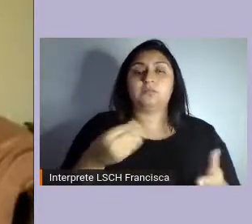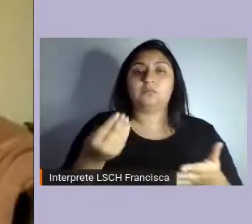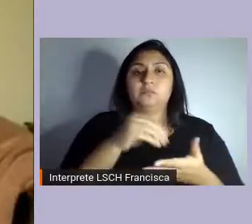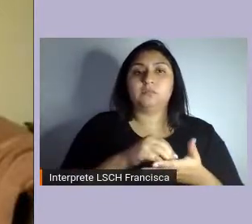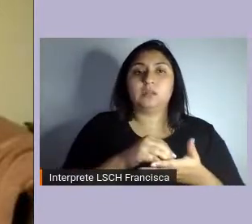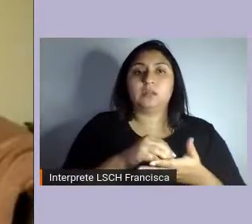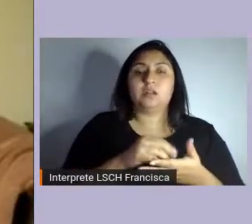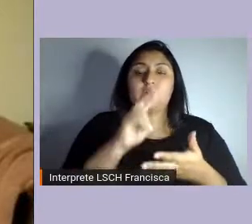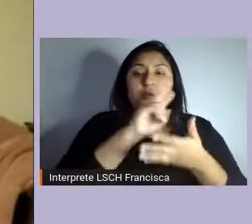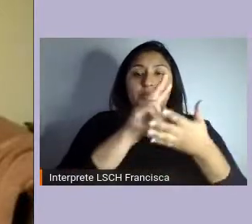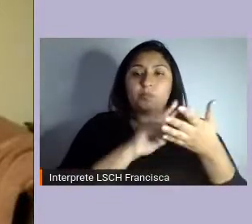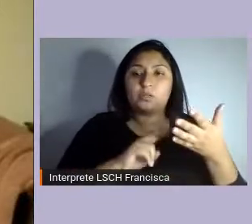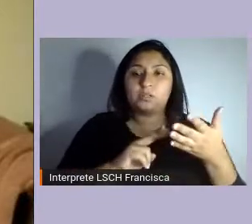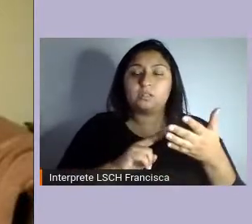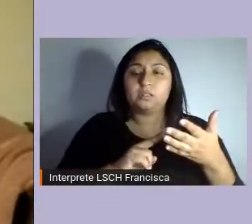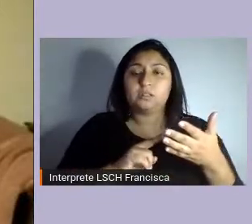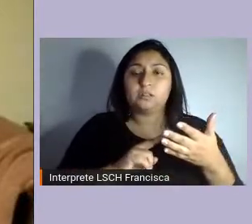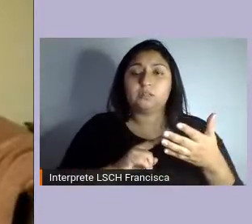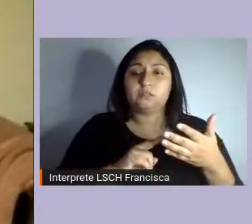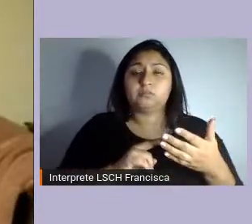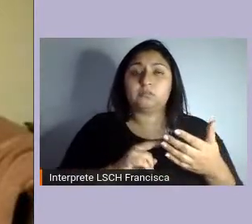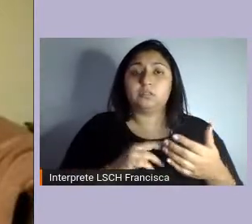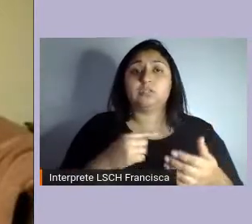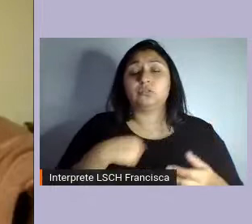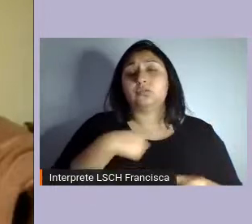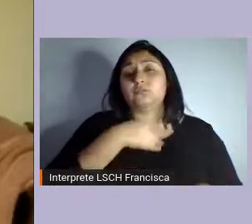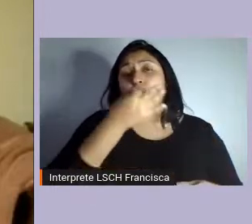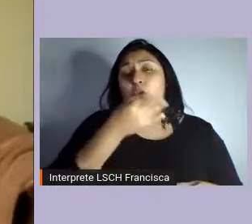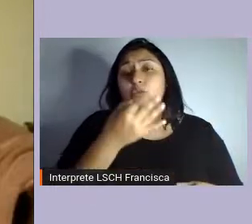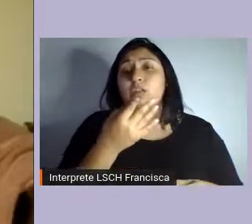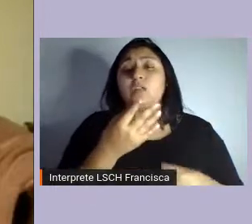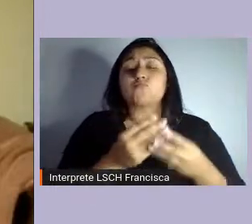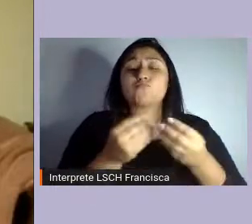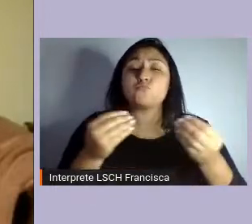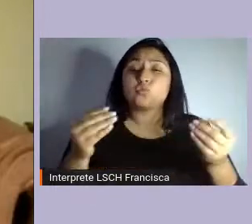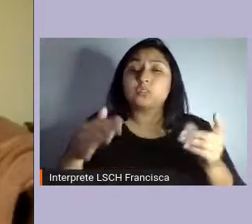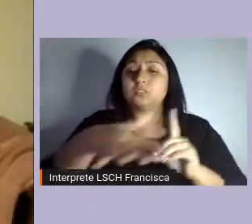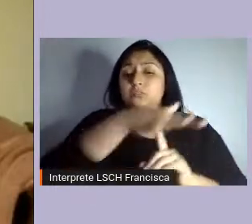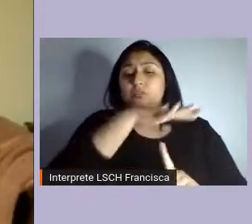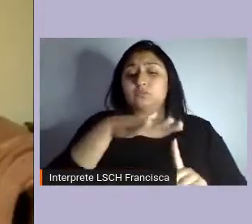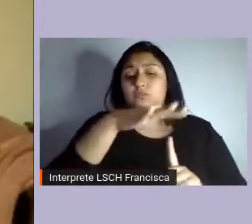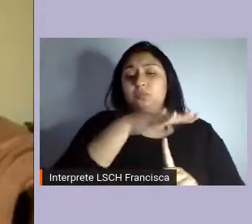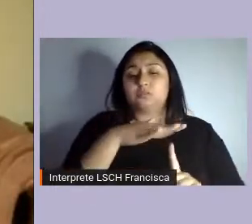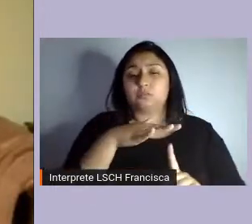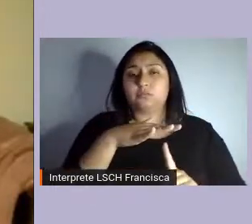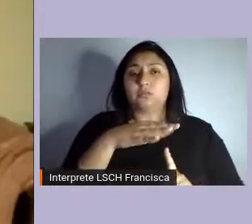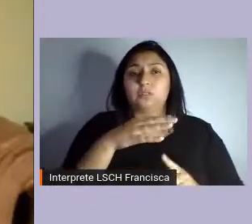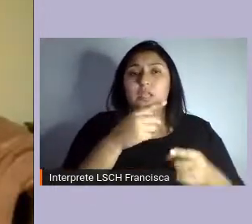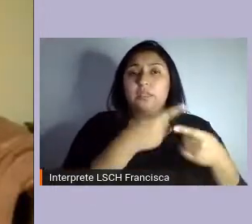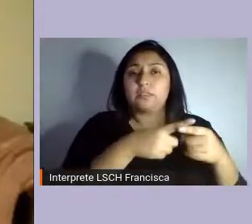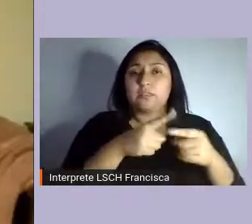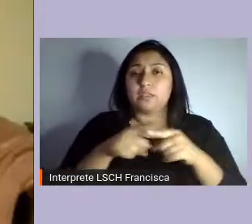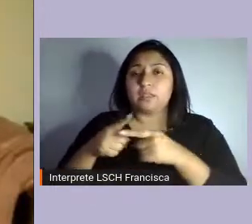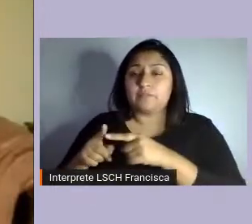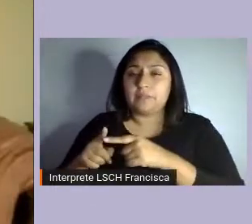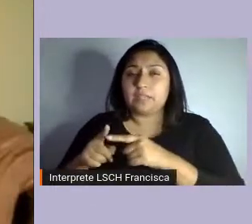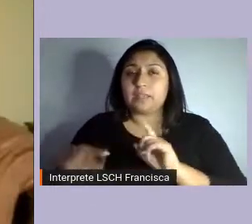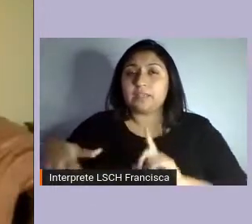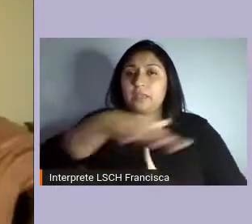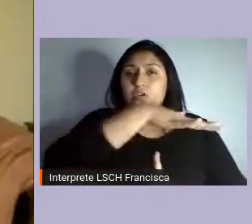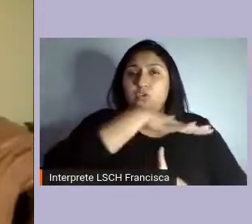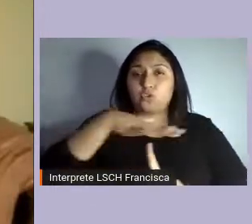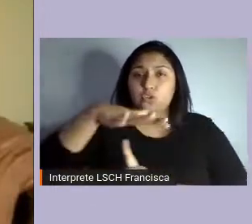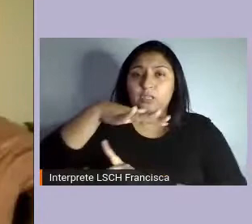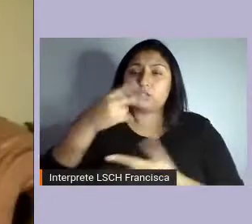Y en esa reversa a contar también aparecen muchas situaciones de ella misma en distintos contextos